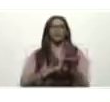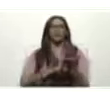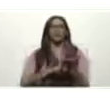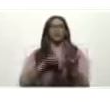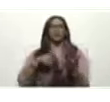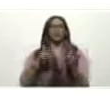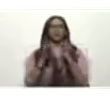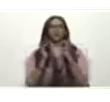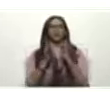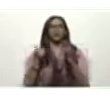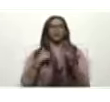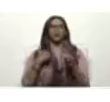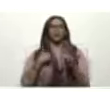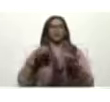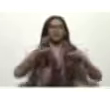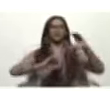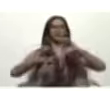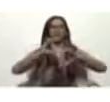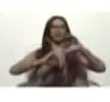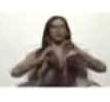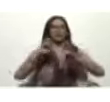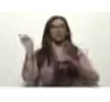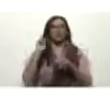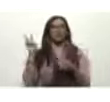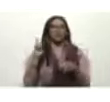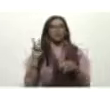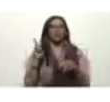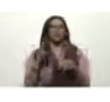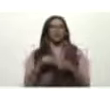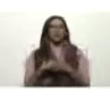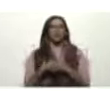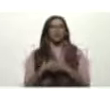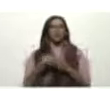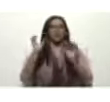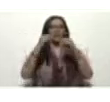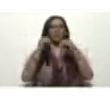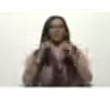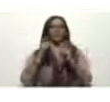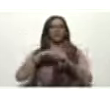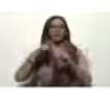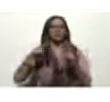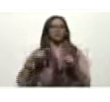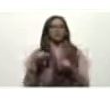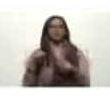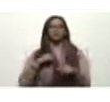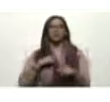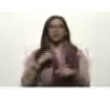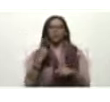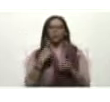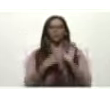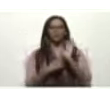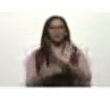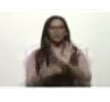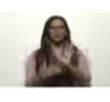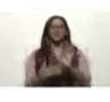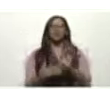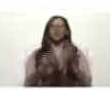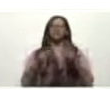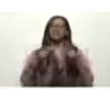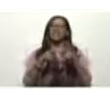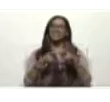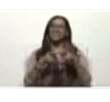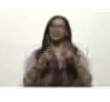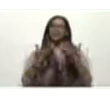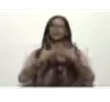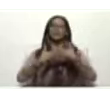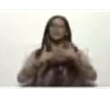puede estar conectado cualquier científico y científica de Venezuela. Los microscopios electrónicos son un indicador de los aparatos industriales del